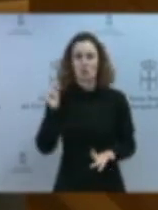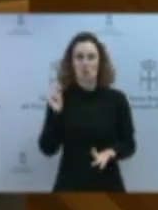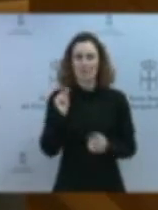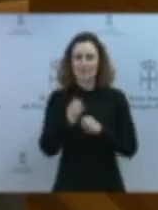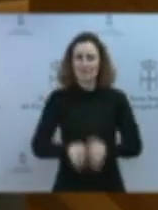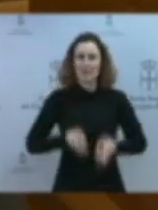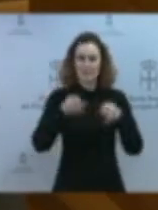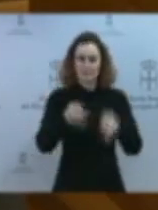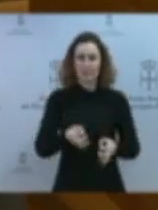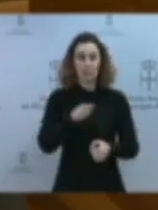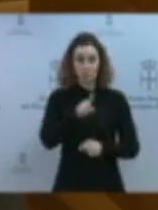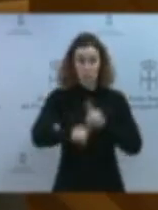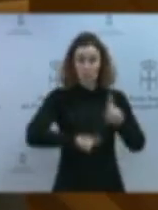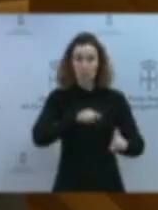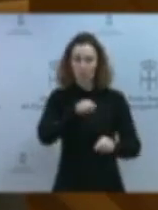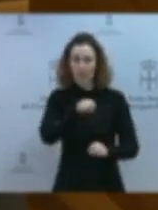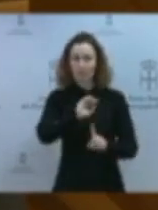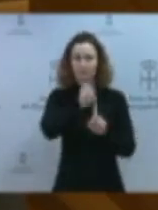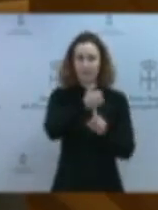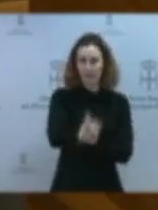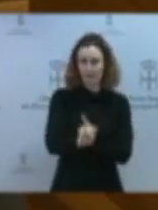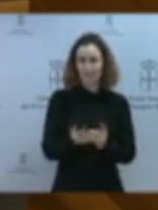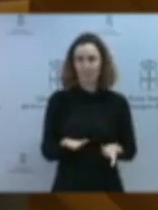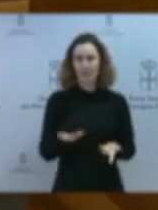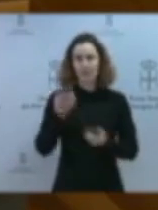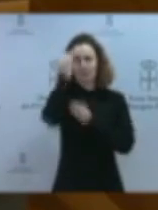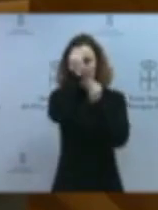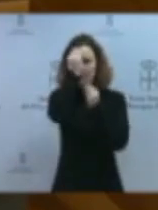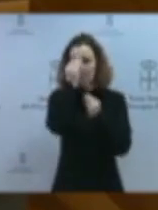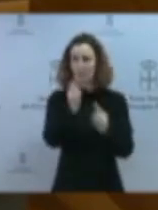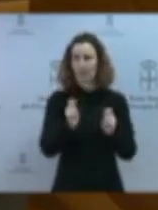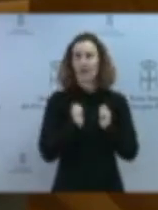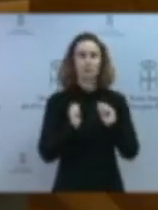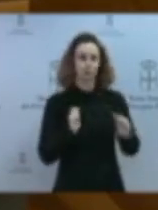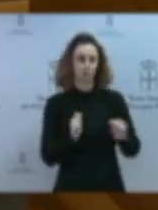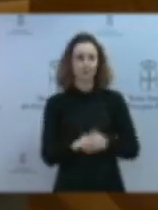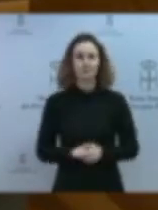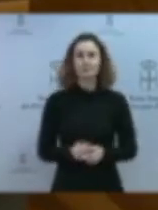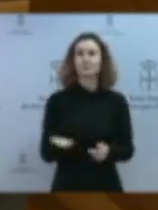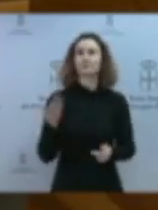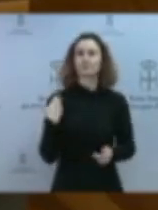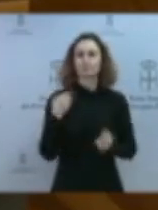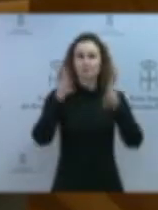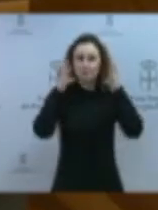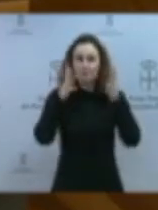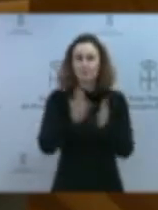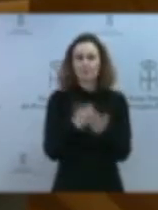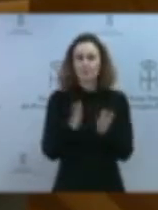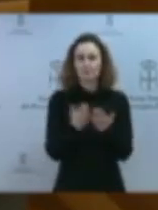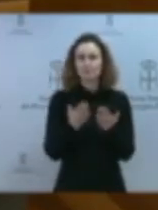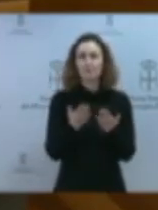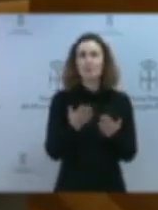es la preocupación y la reflexión que nos deberíamos de hacer. El otro día le recomendé el libro Cómo mueren las democracias, que yo ya lo tengo de manual de